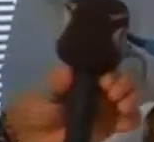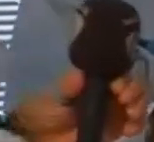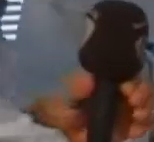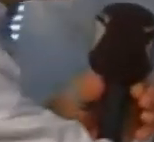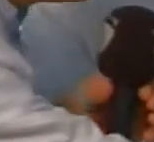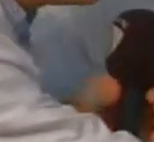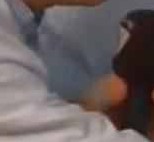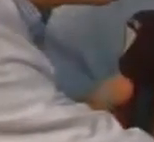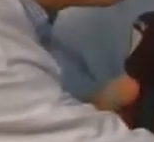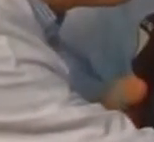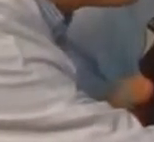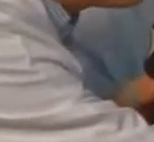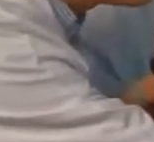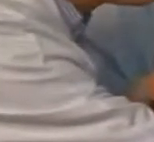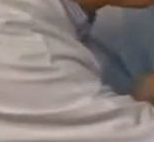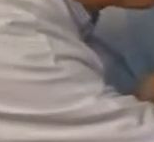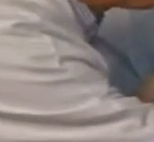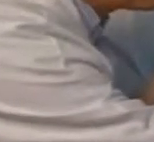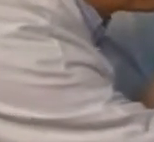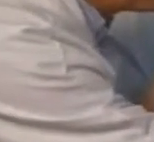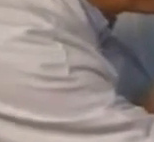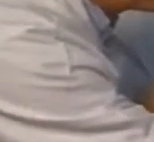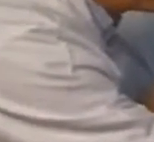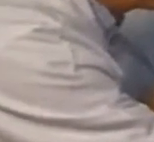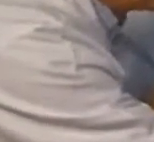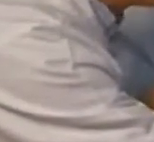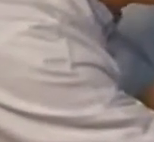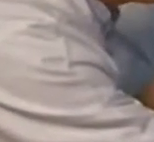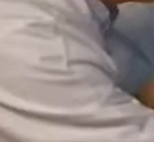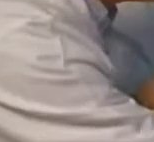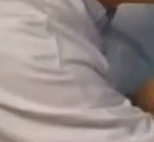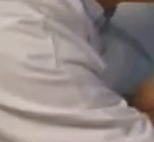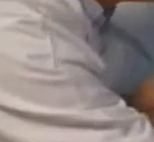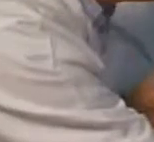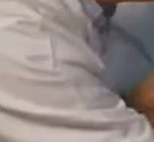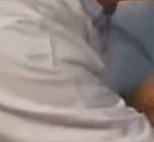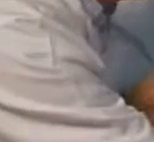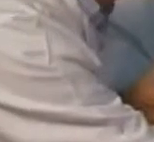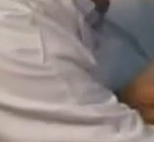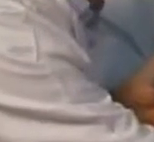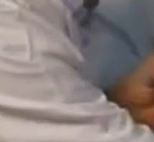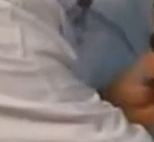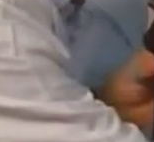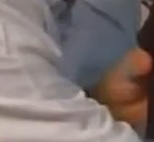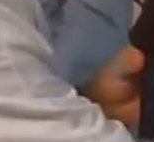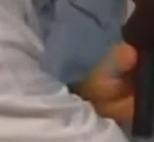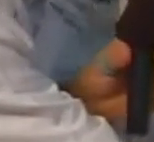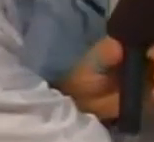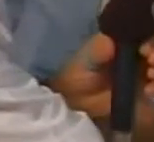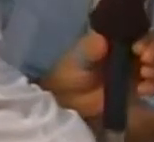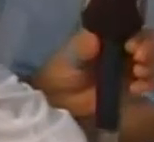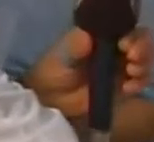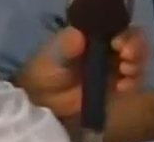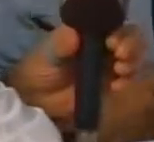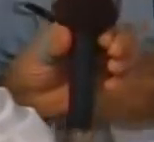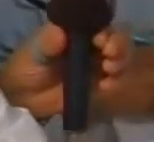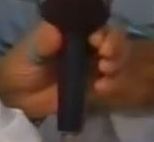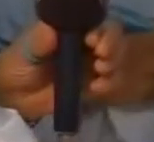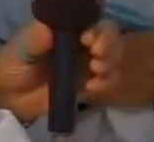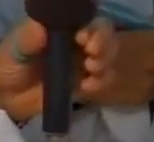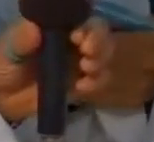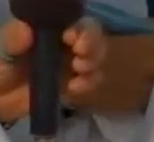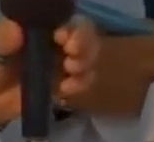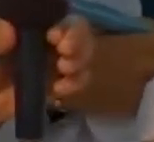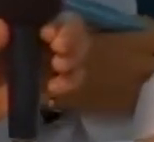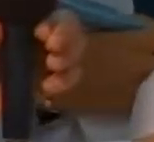pacientes. Esto es muy difícil pues mostrarlo en pantalla. Aquí hay un balincito con con